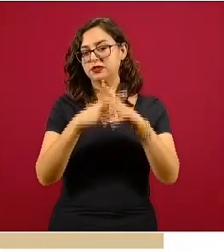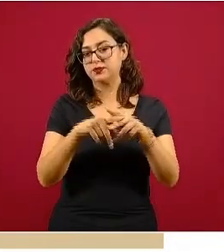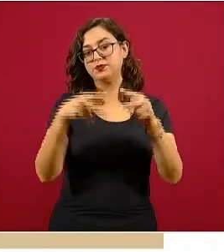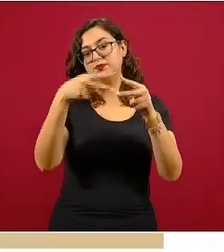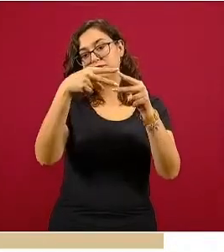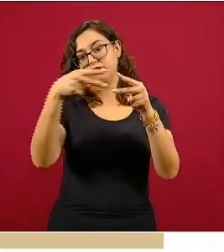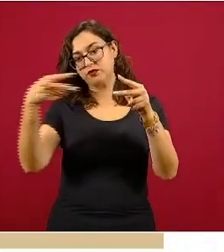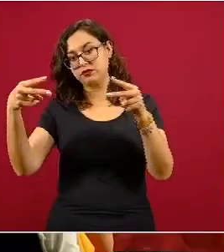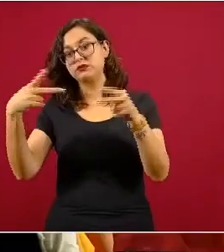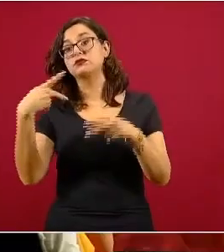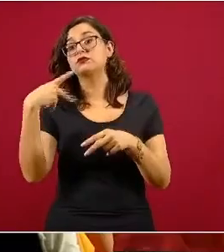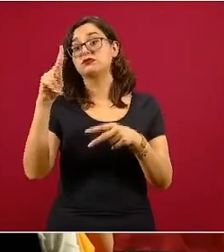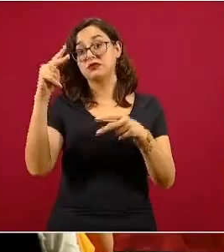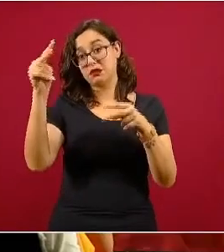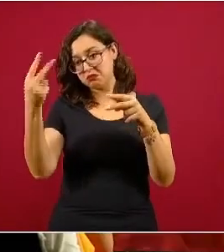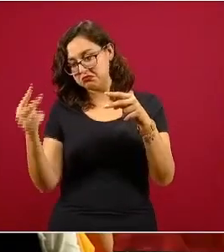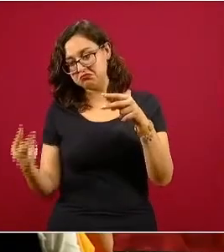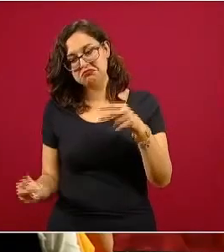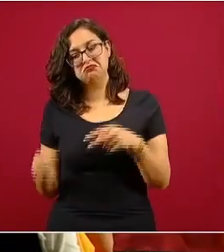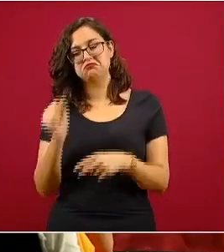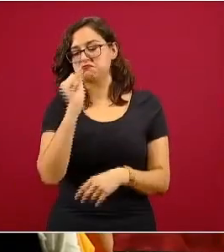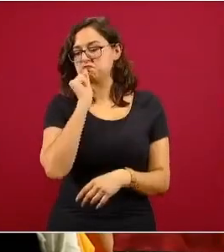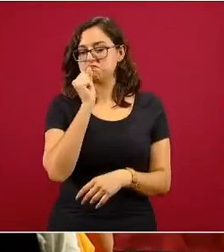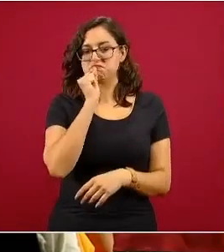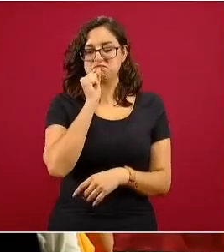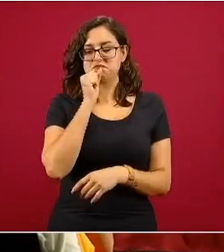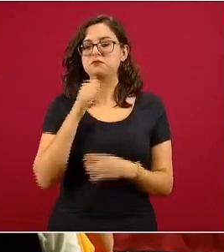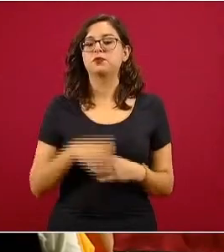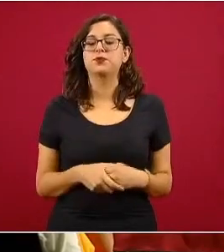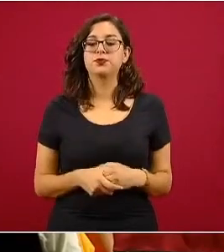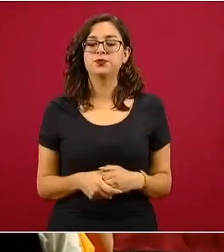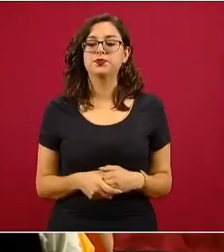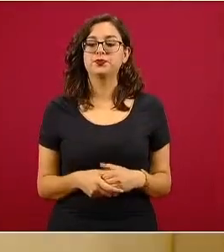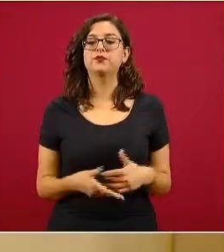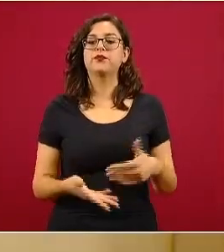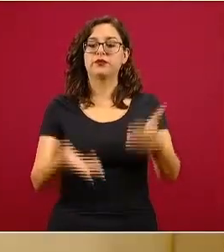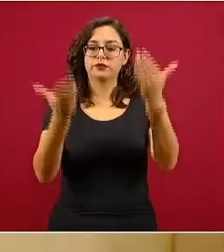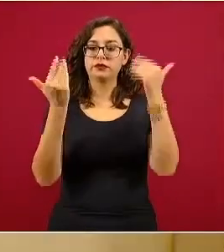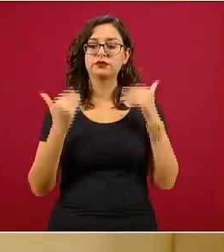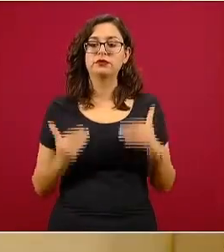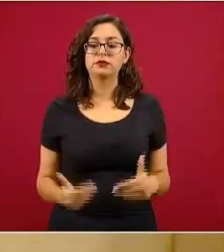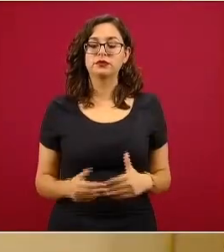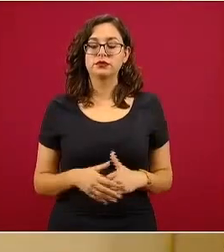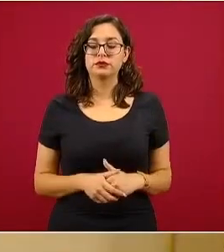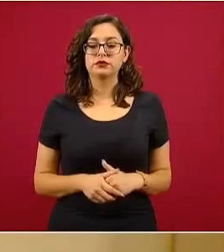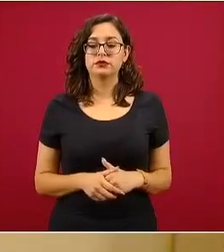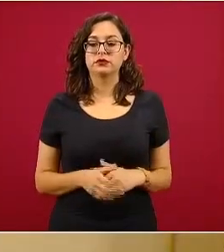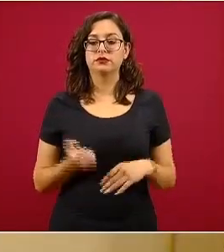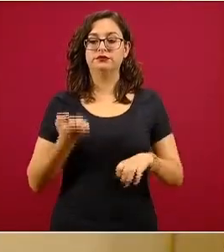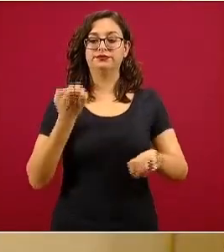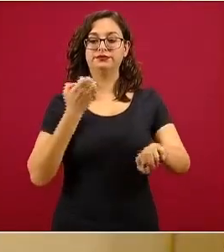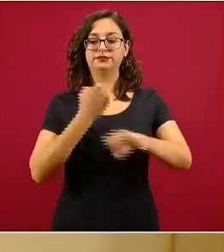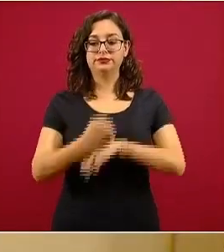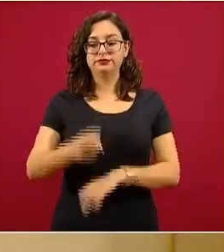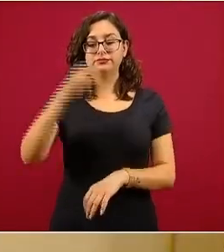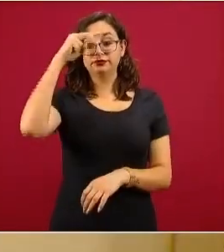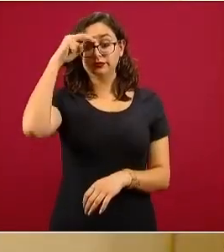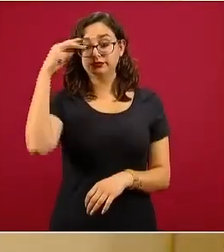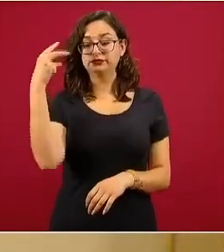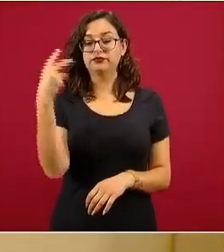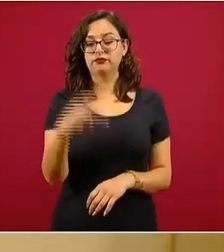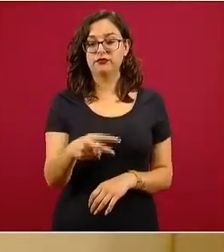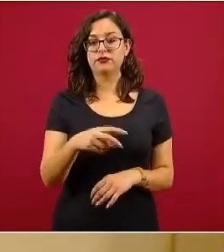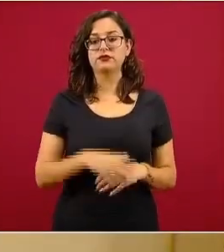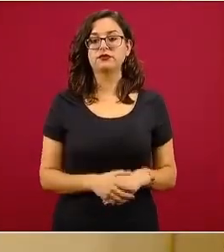empiece un descenso como tal en las hospitalizaciones. Veamos la siguiente. Tenemos al Estado de México, aquí sí, desde